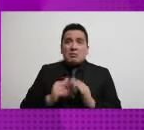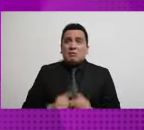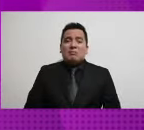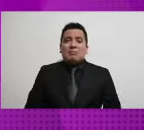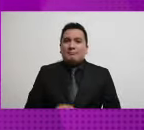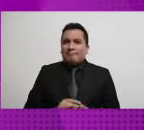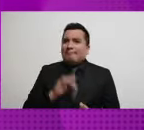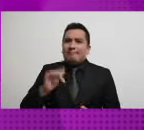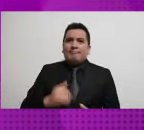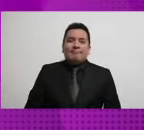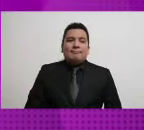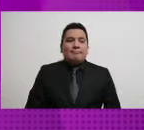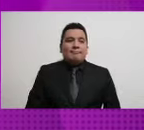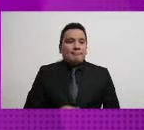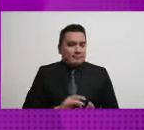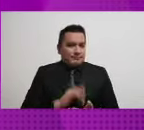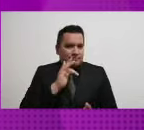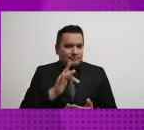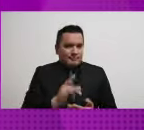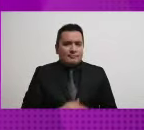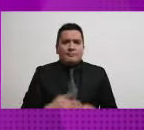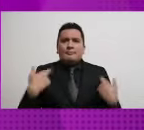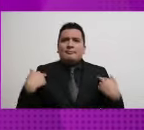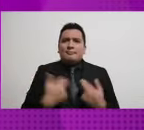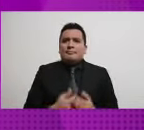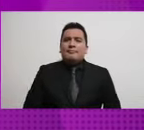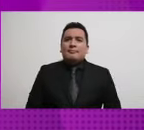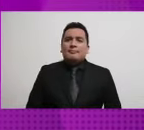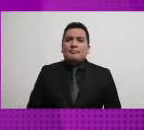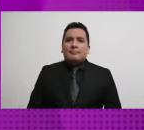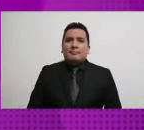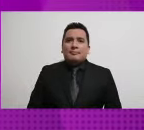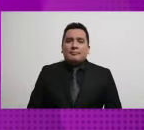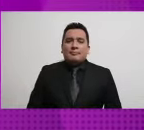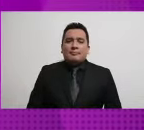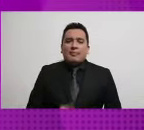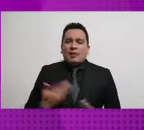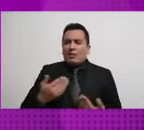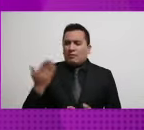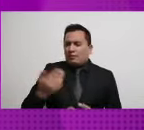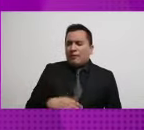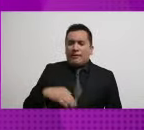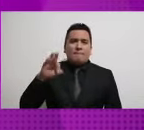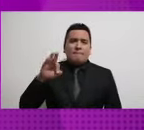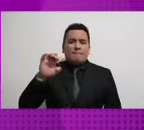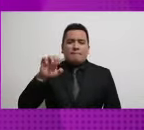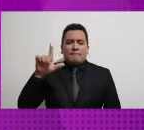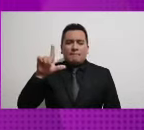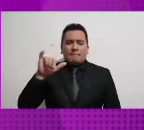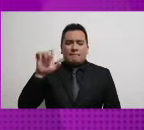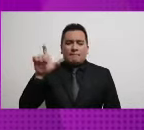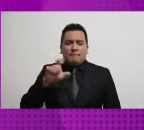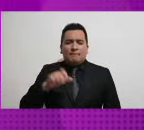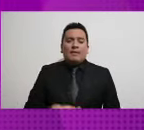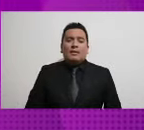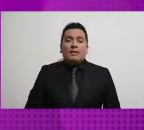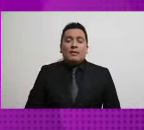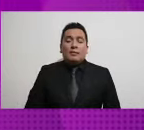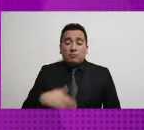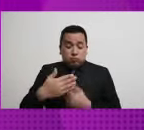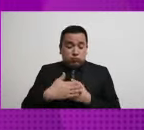casa. Muchísimas gracias. Gracias, maestra Georgina Aguirre. Don Félix Picasso,